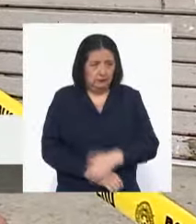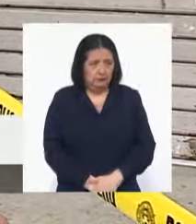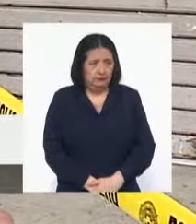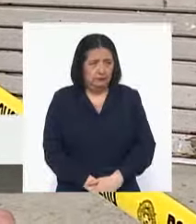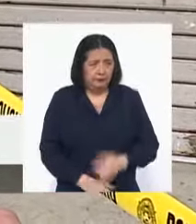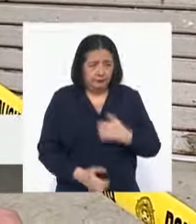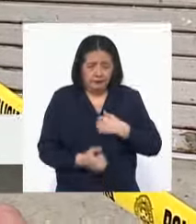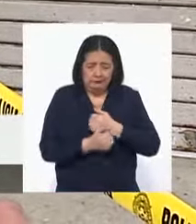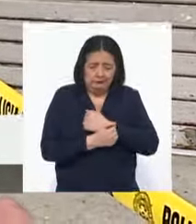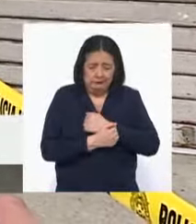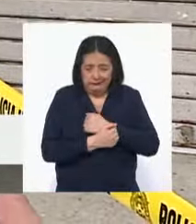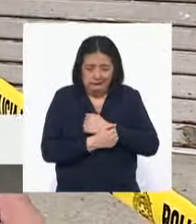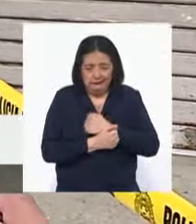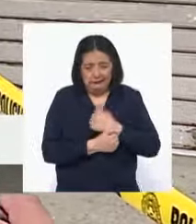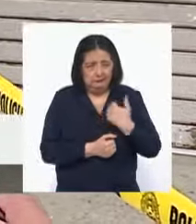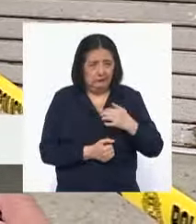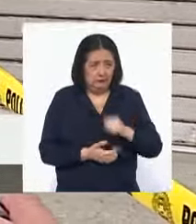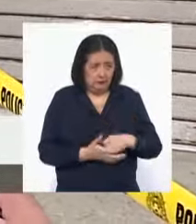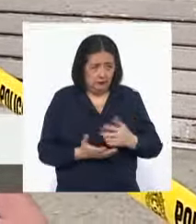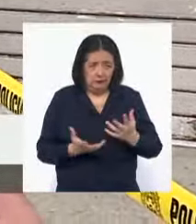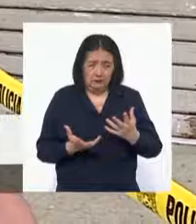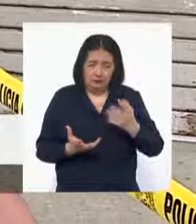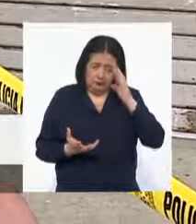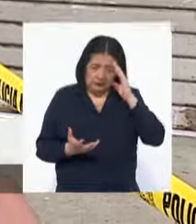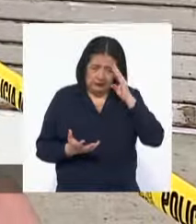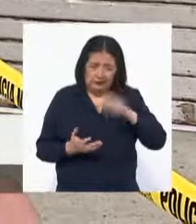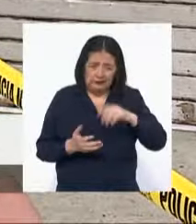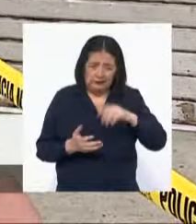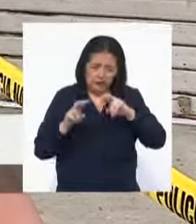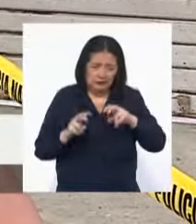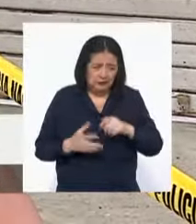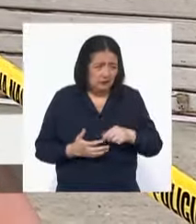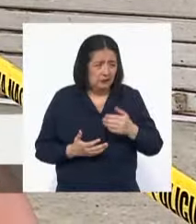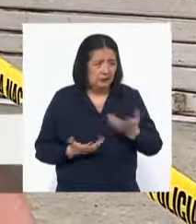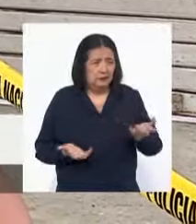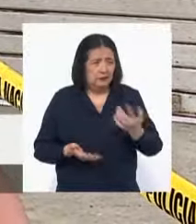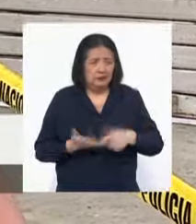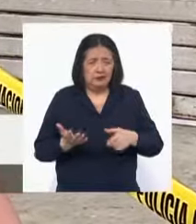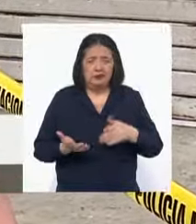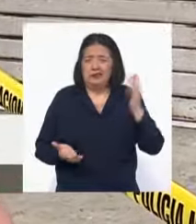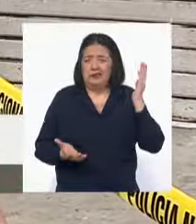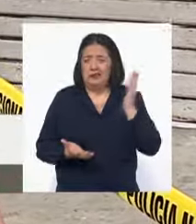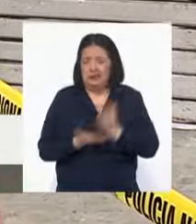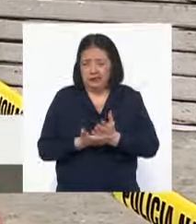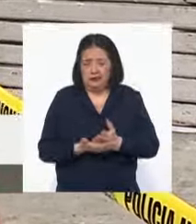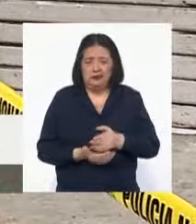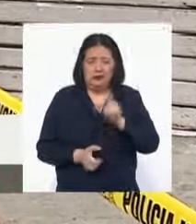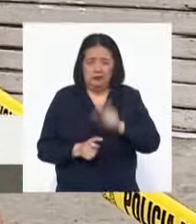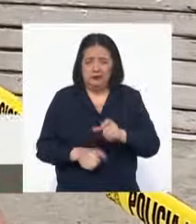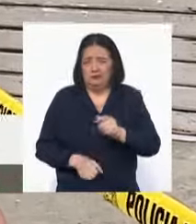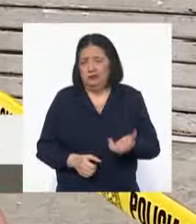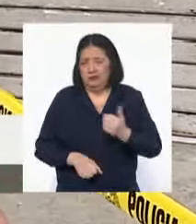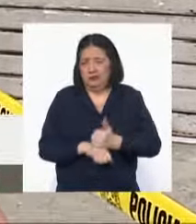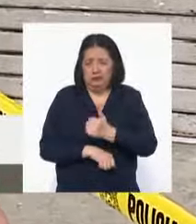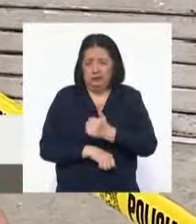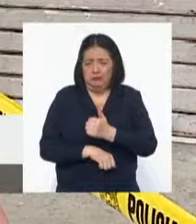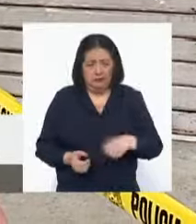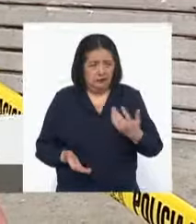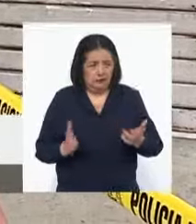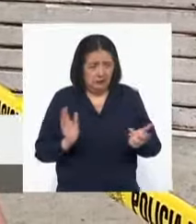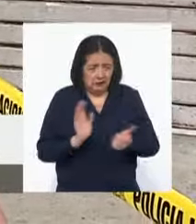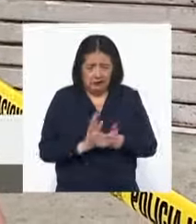Lo quiero mucho. Yo quiero que la policía averigüe que caiga de esos responsables y pague con todo el peso de la ley.